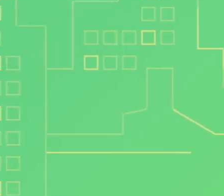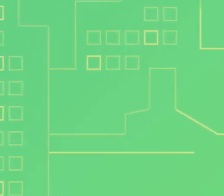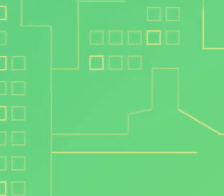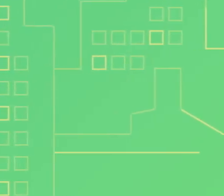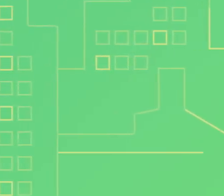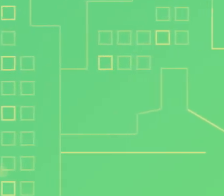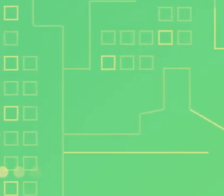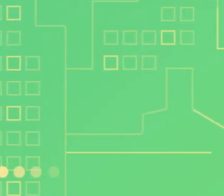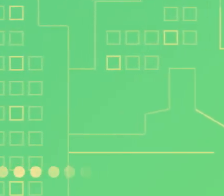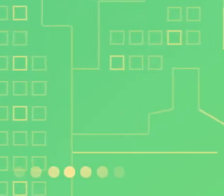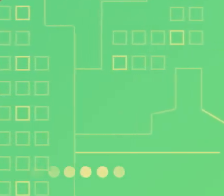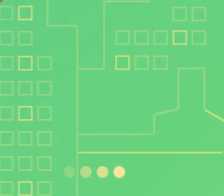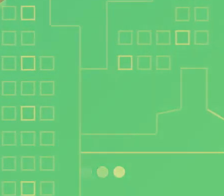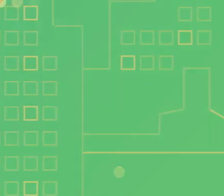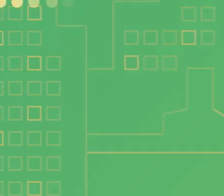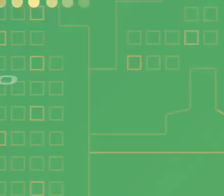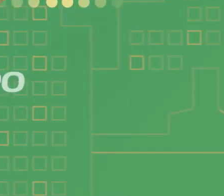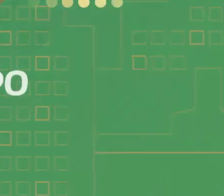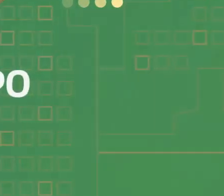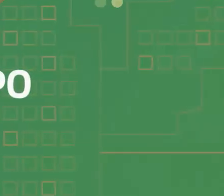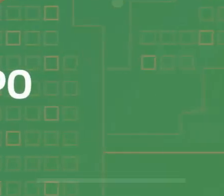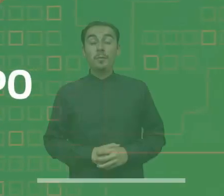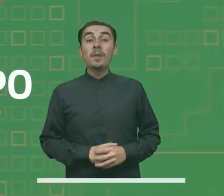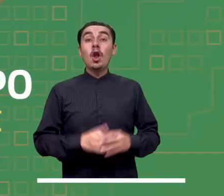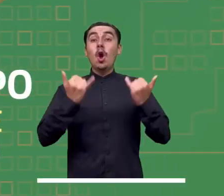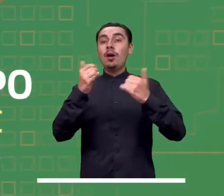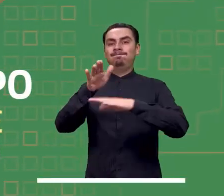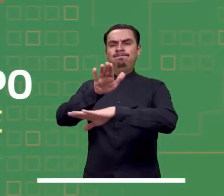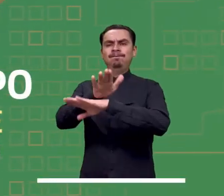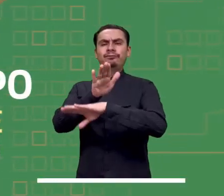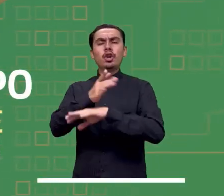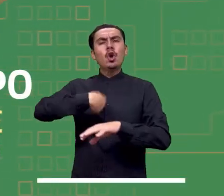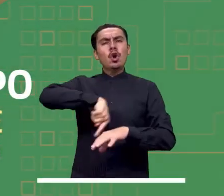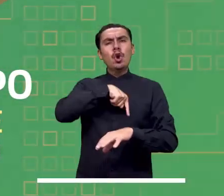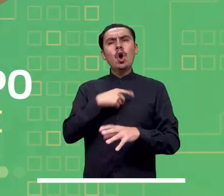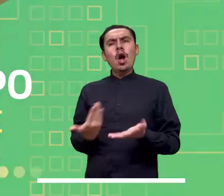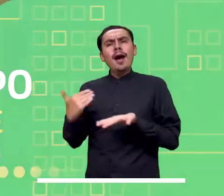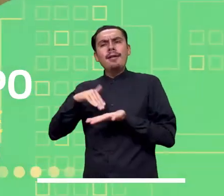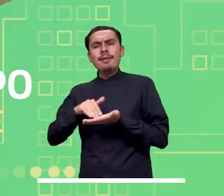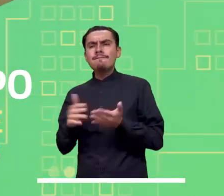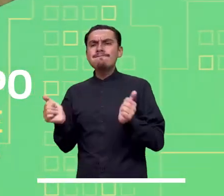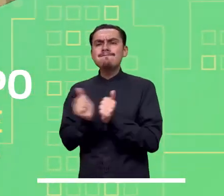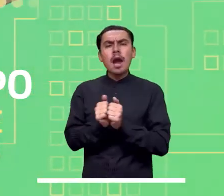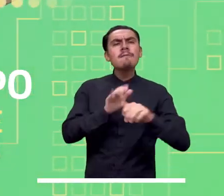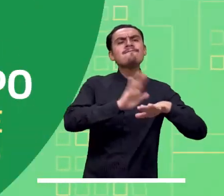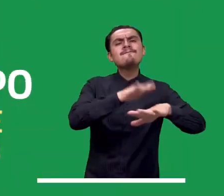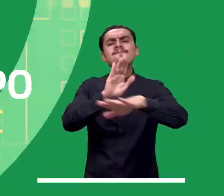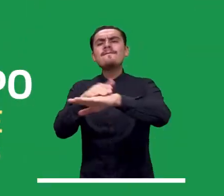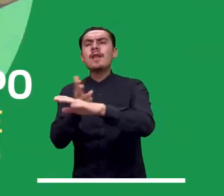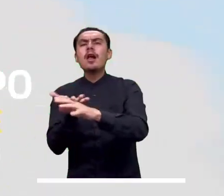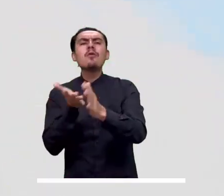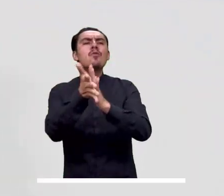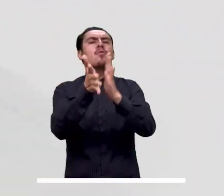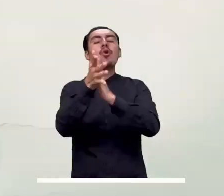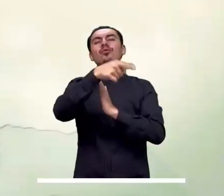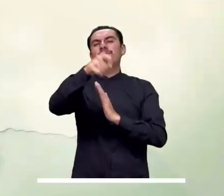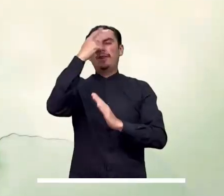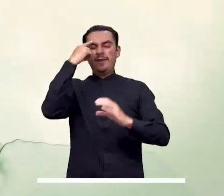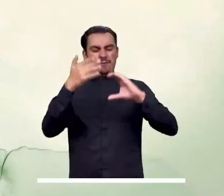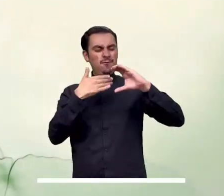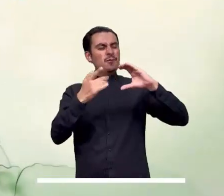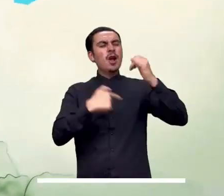cae la tarde y nosotros continuamos compartiendo la información meteorológica más relevante lluvias